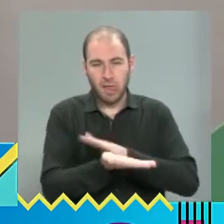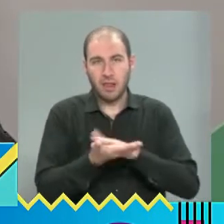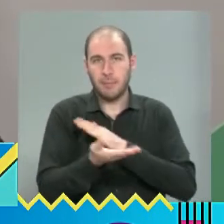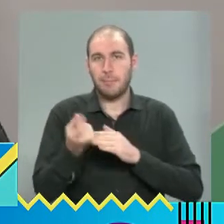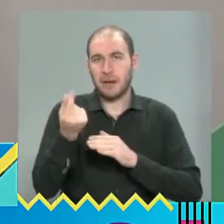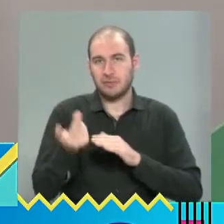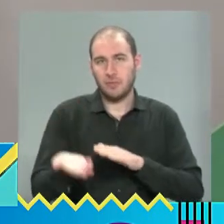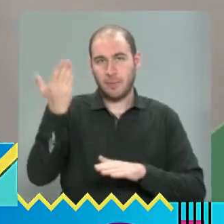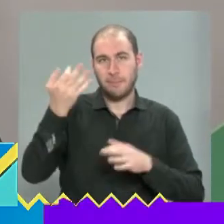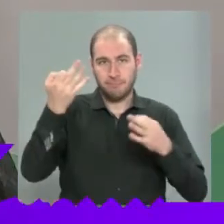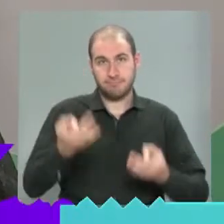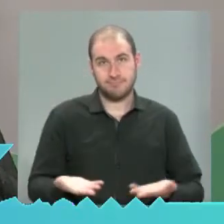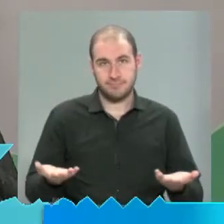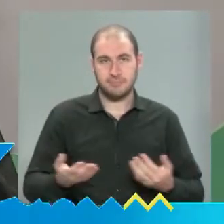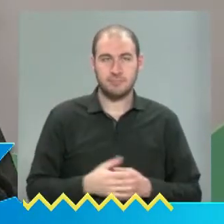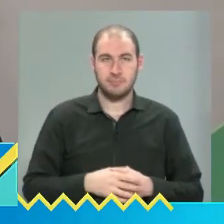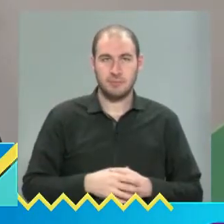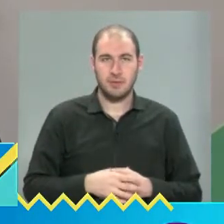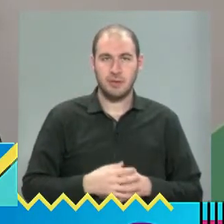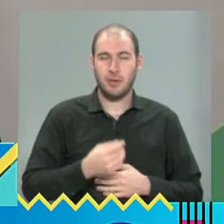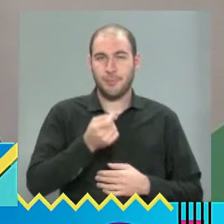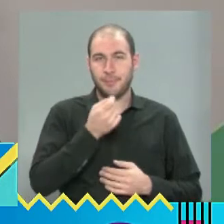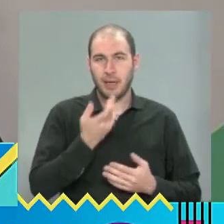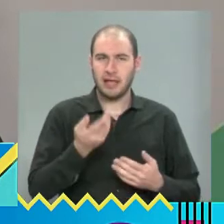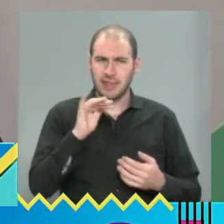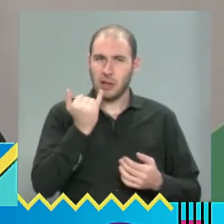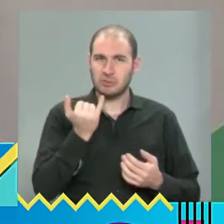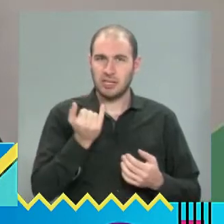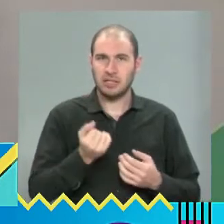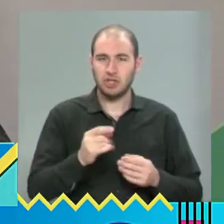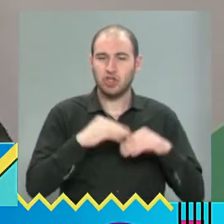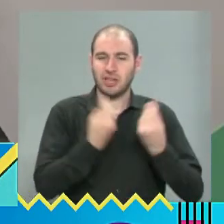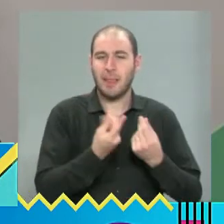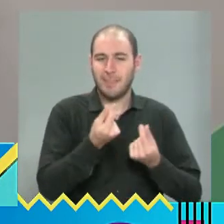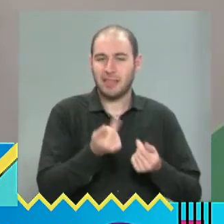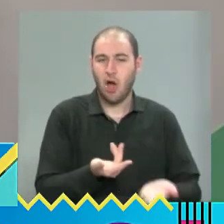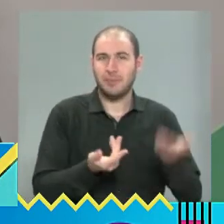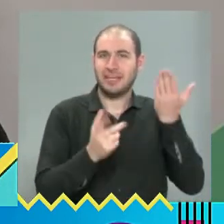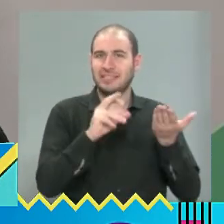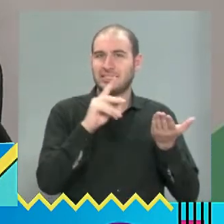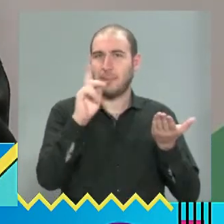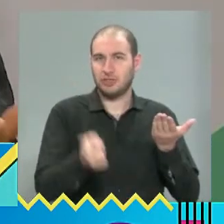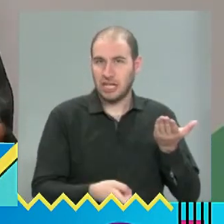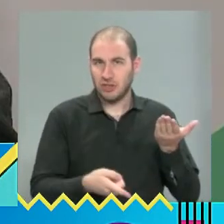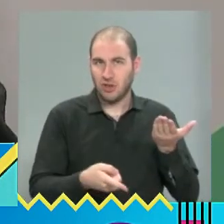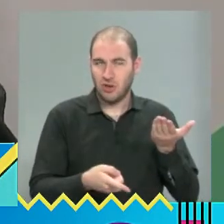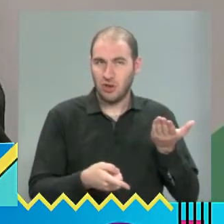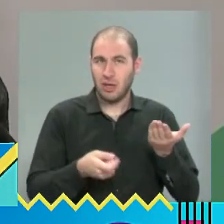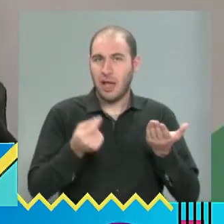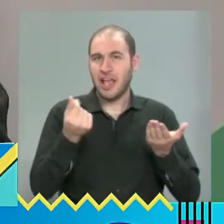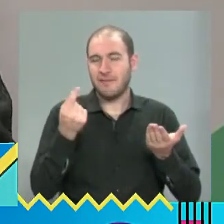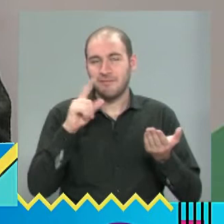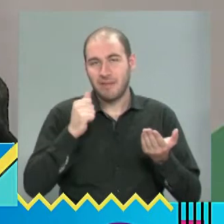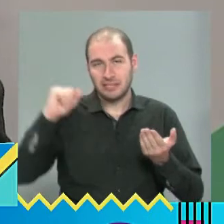suben. No es perfecto, sí. Es como, entonces uno ve que la cantidad de dinero está aumentando al 30%. Que tengas inflación